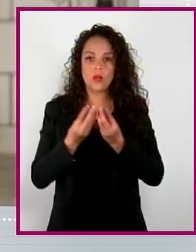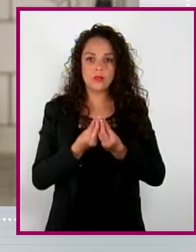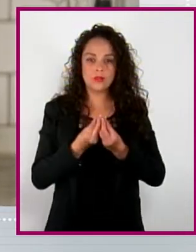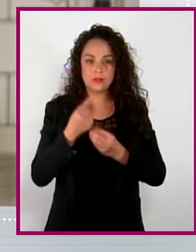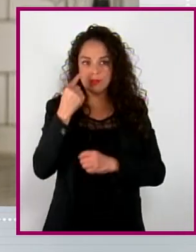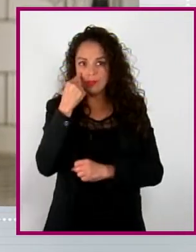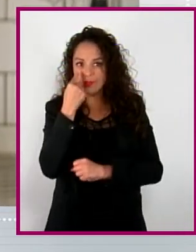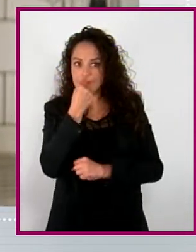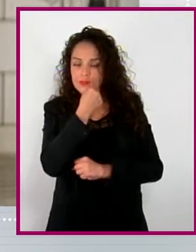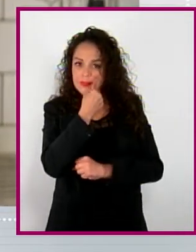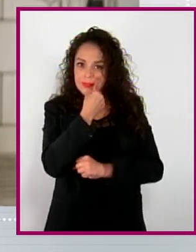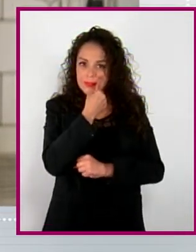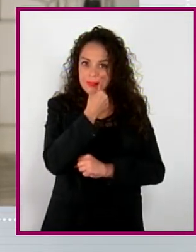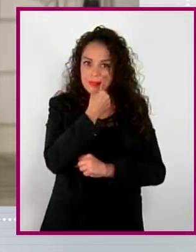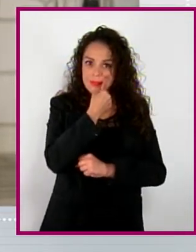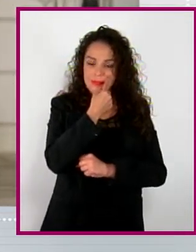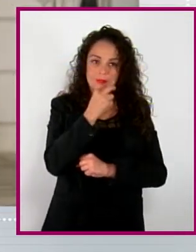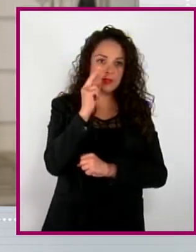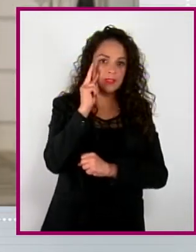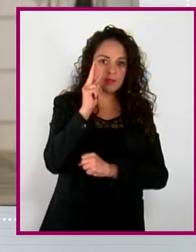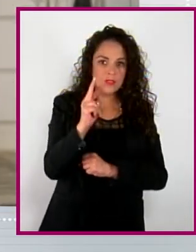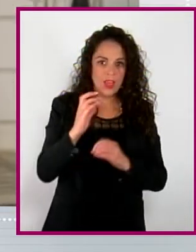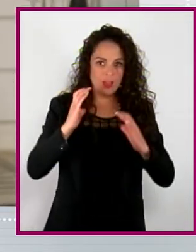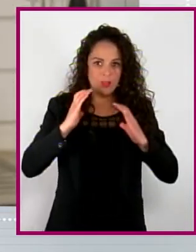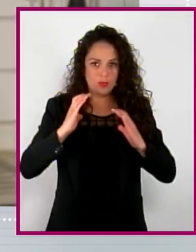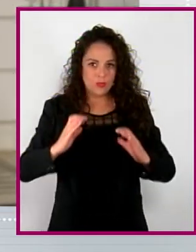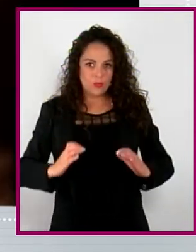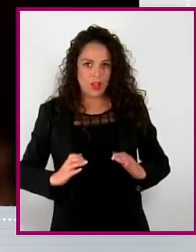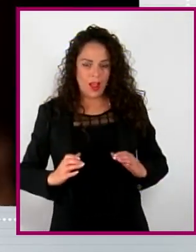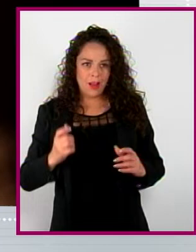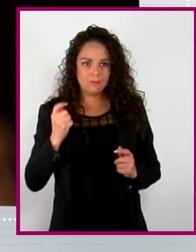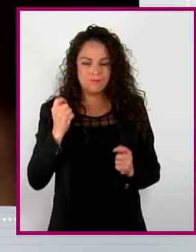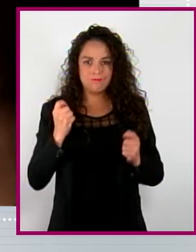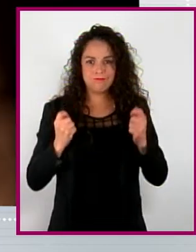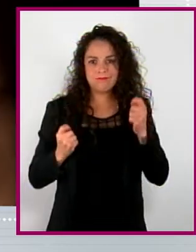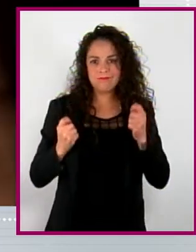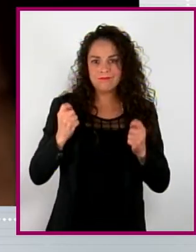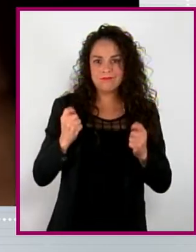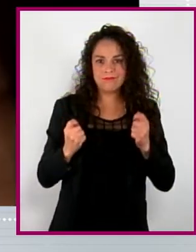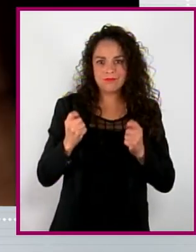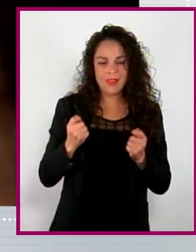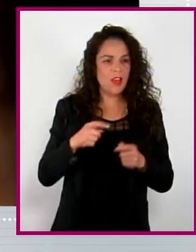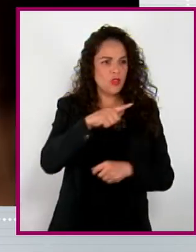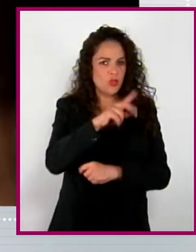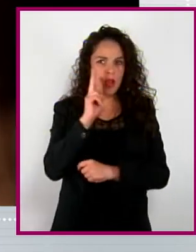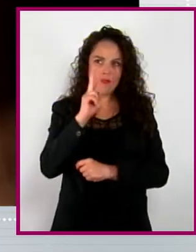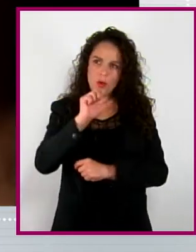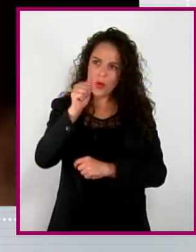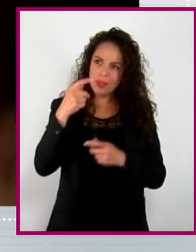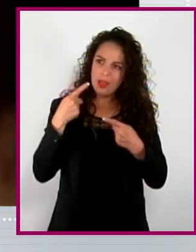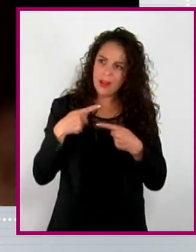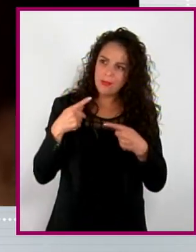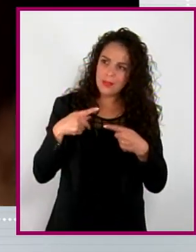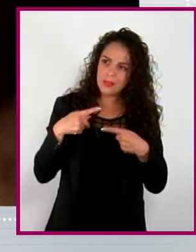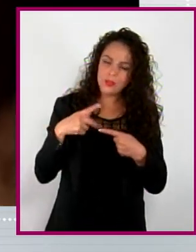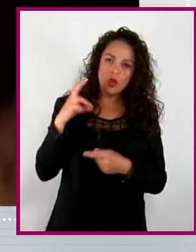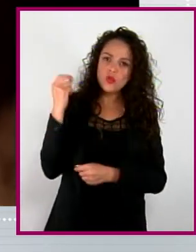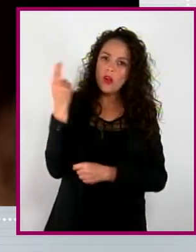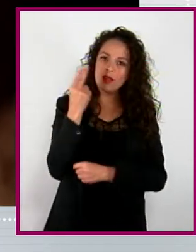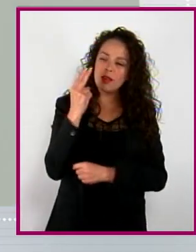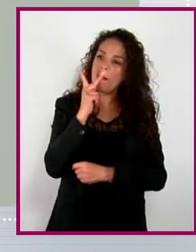los mensajes que corporalmente puedes observar de otras personas sin que usen